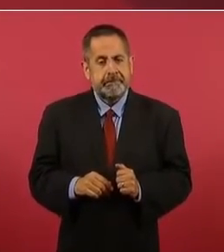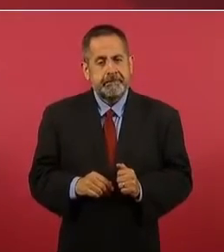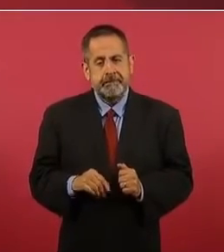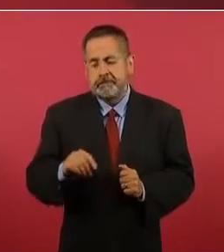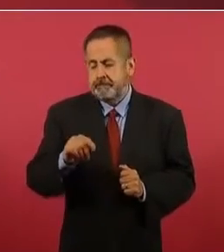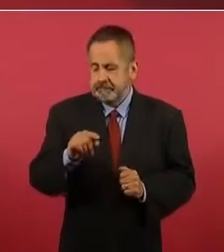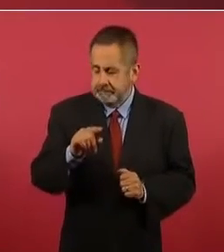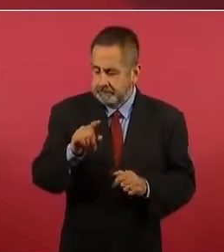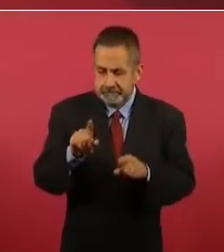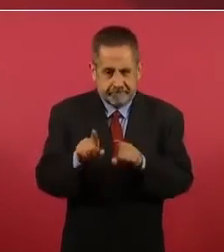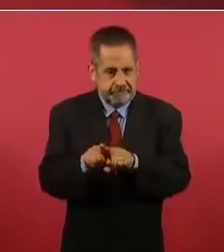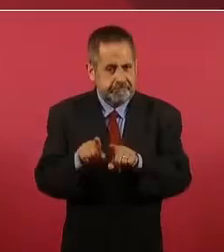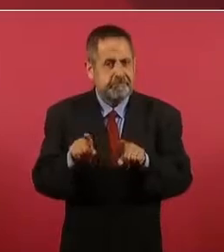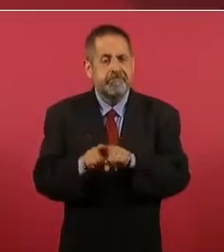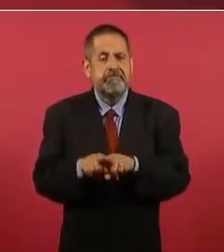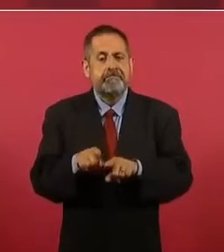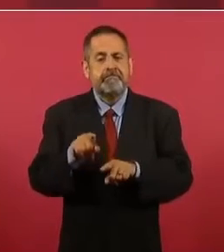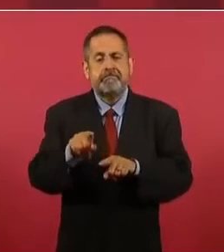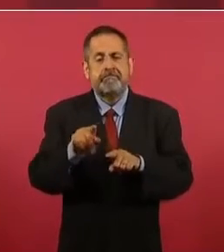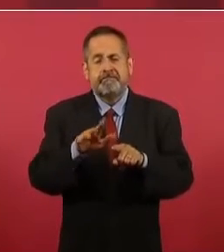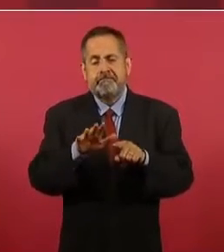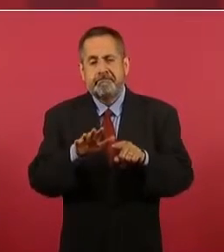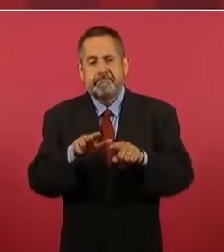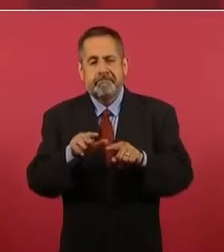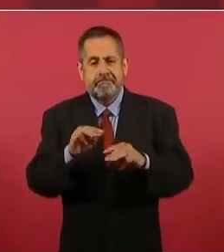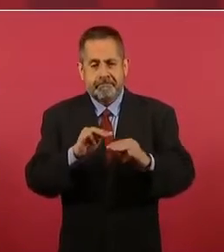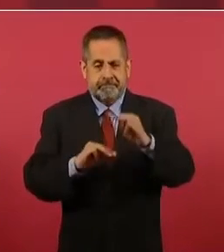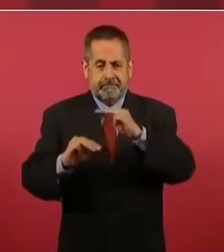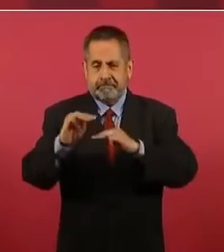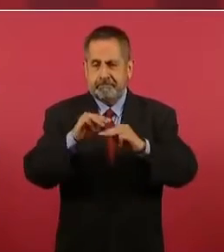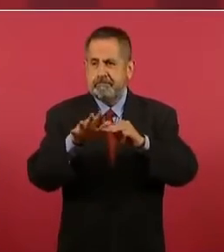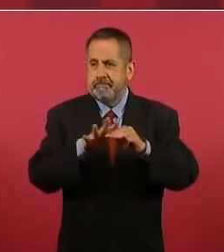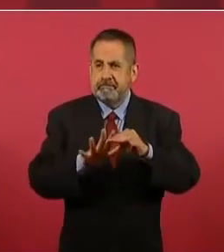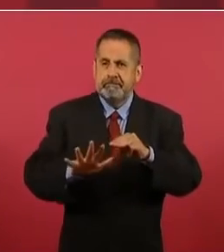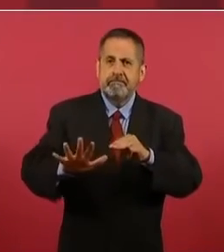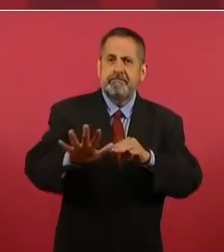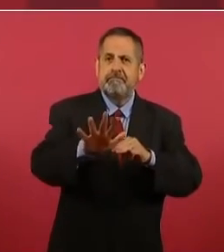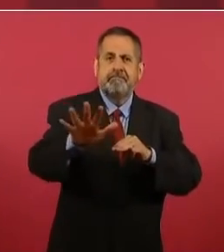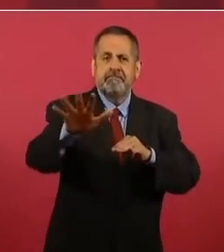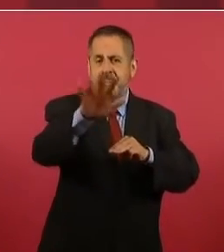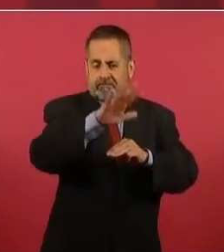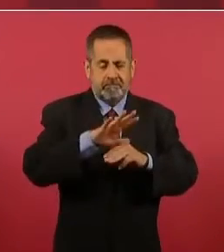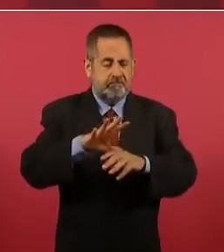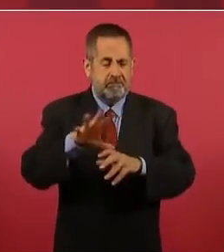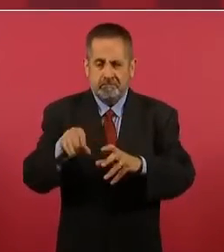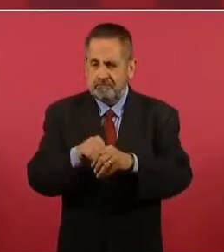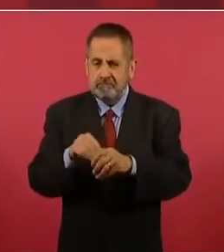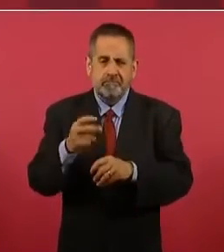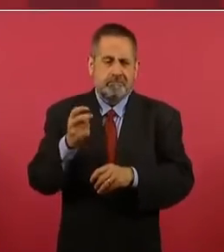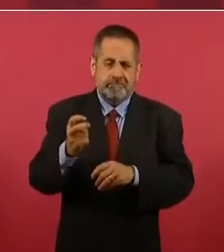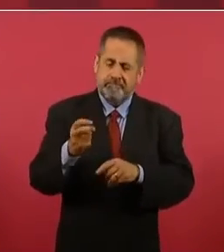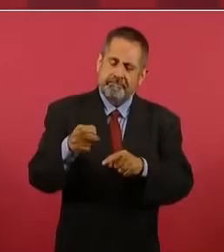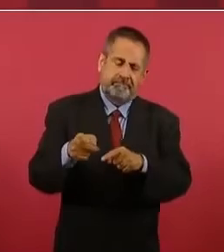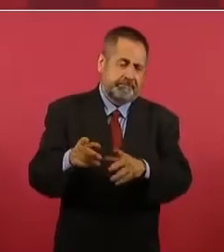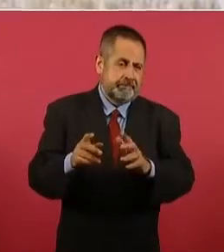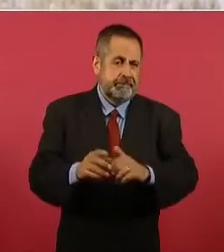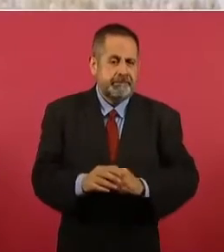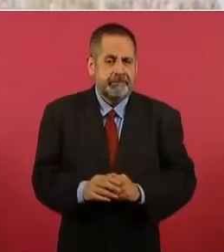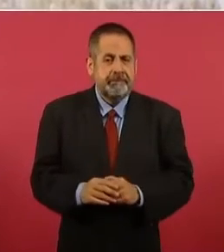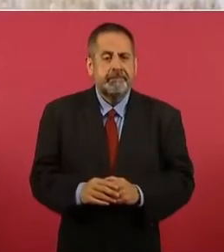lo mismo en toda la región. Este